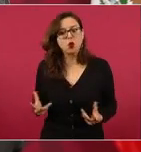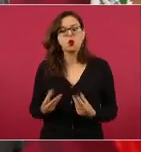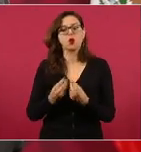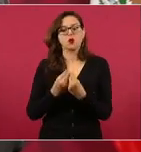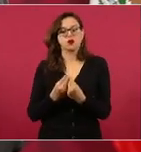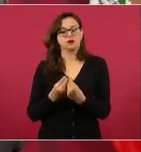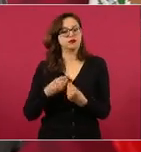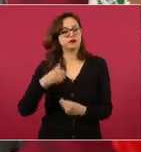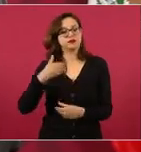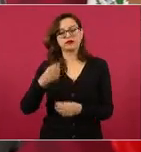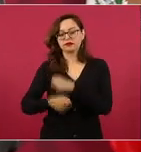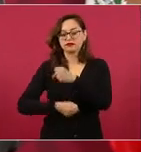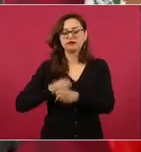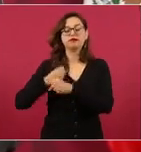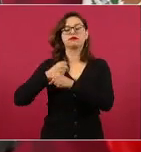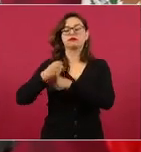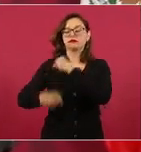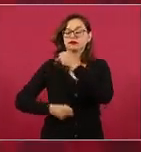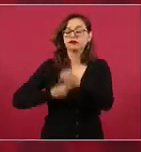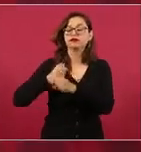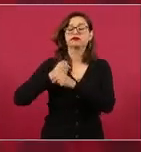Llegábamos a los pueblos, me acuerdo,